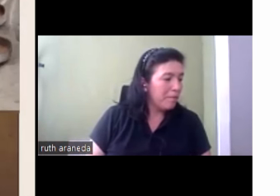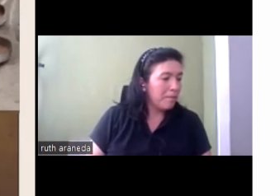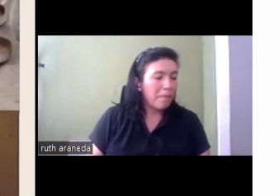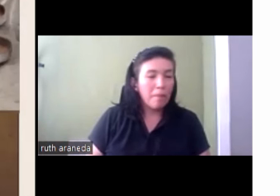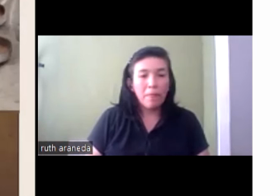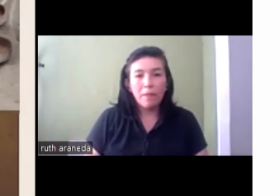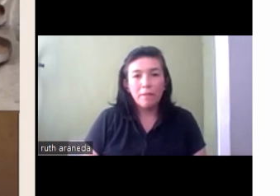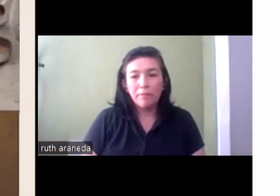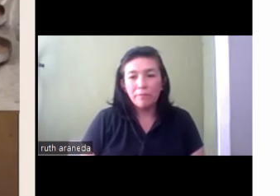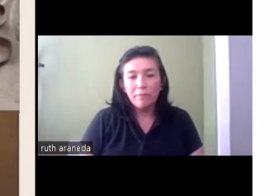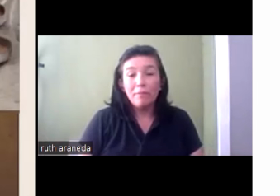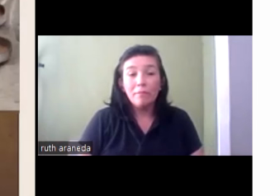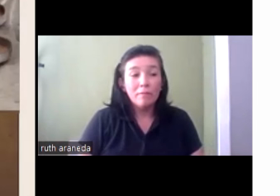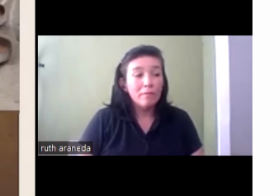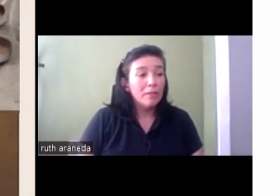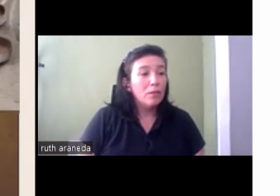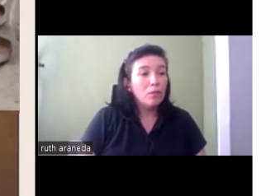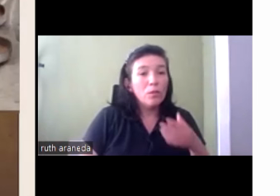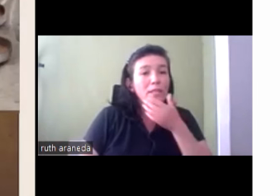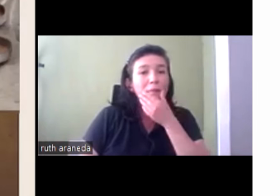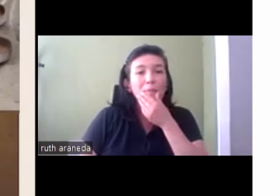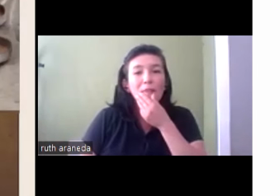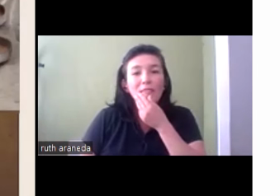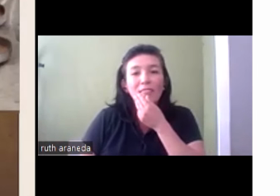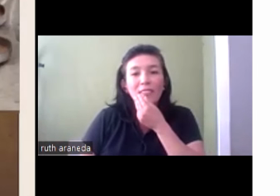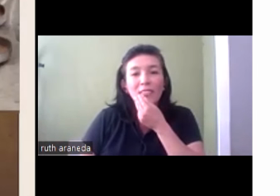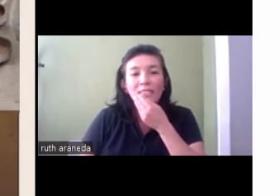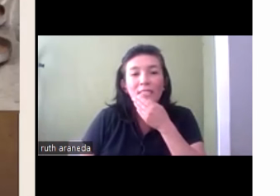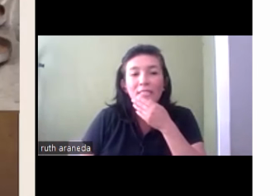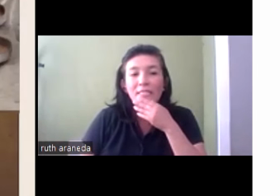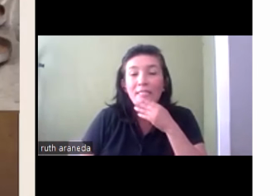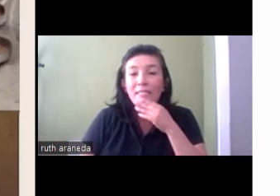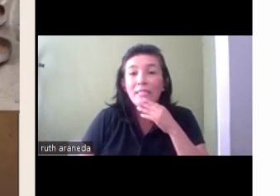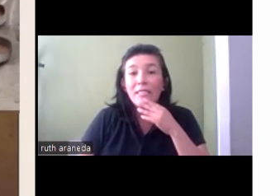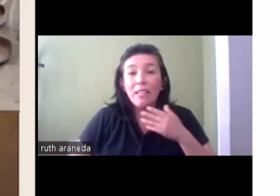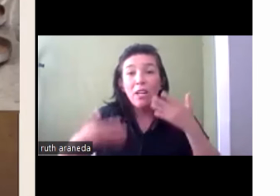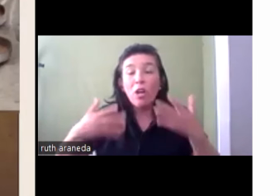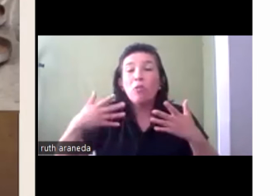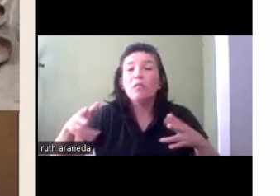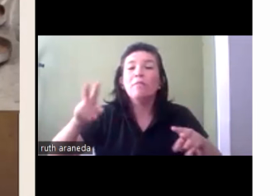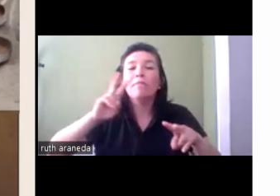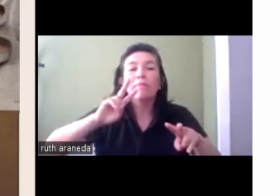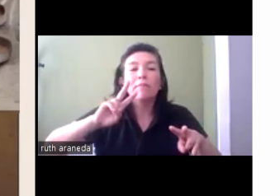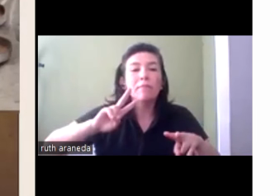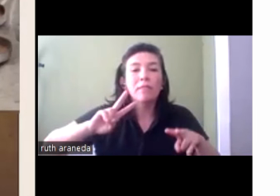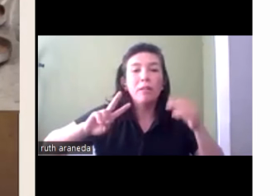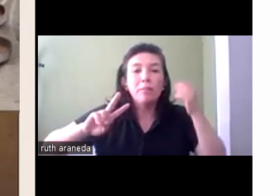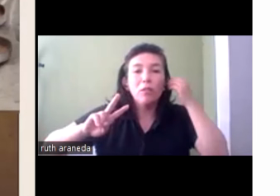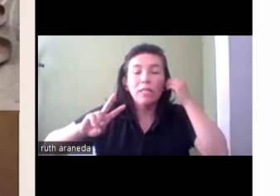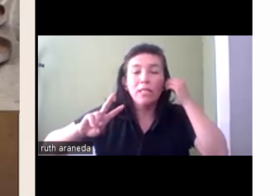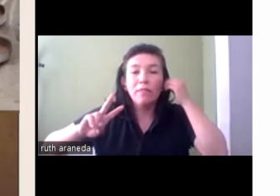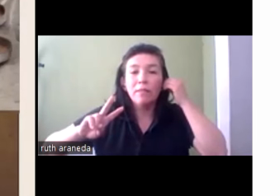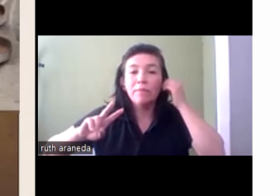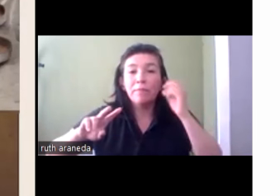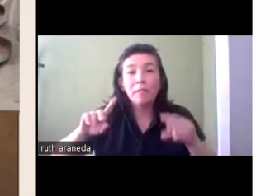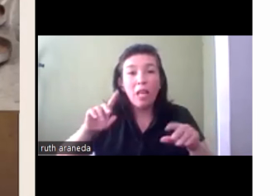Bueno, en esta parte de la presentación vamos a tratar de hacer una gran y breve, no,